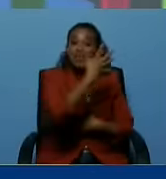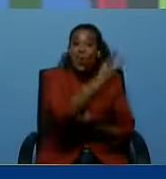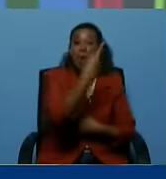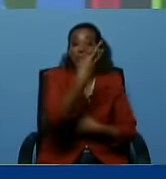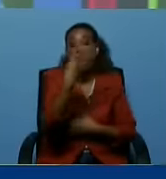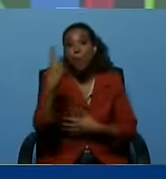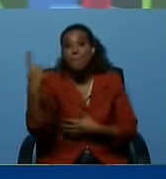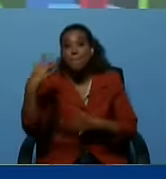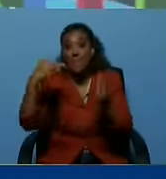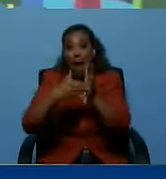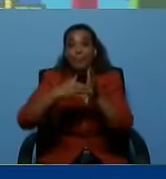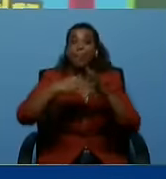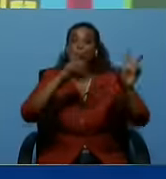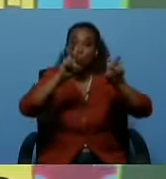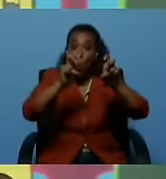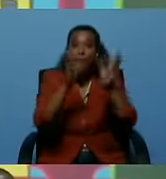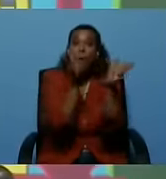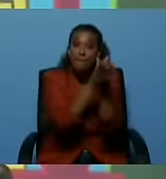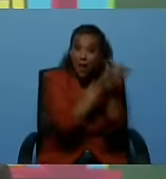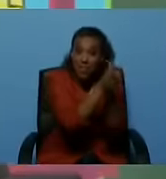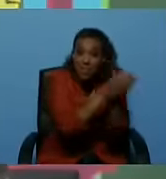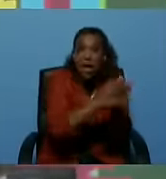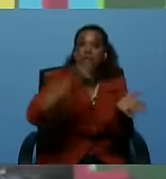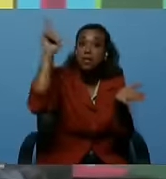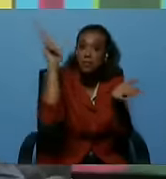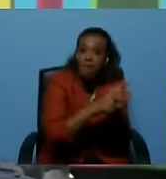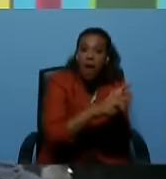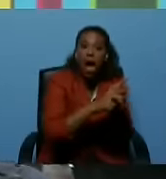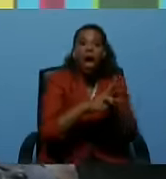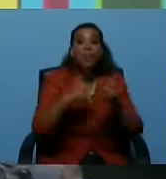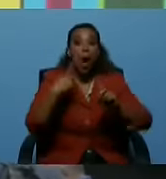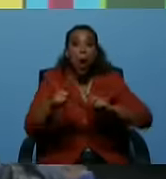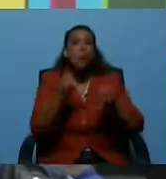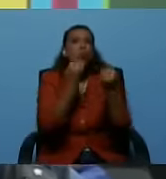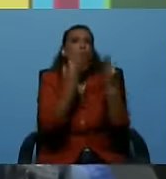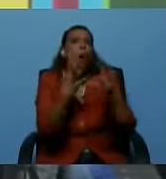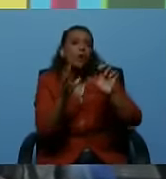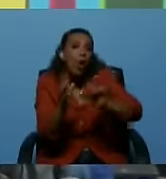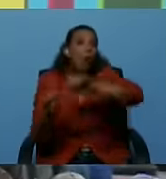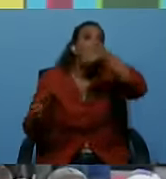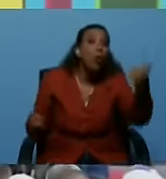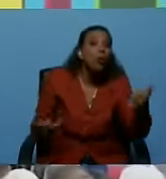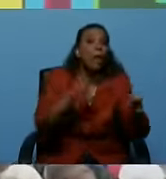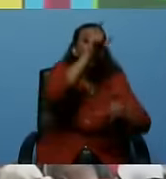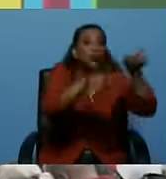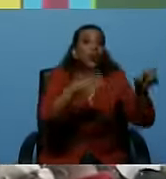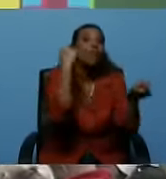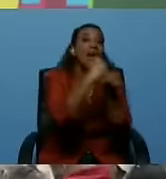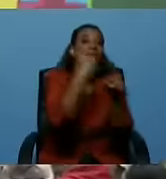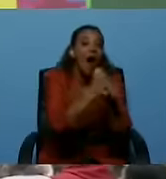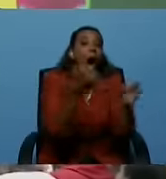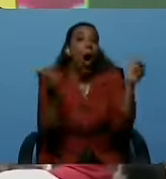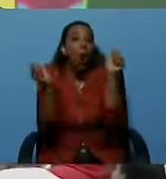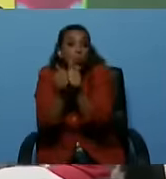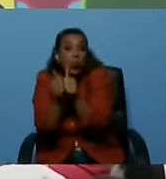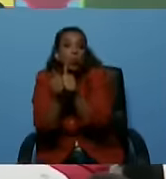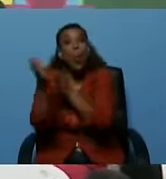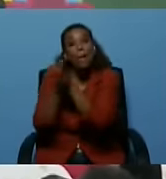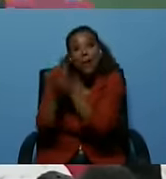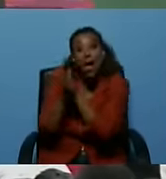1.459.000, nuevos emprendimientos certificados, ¿cuántos empleos generarán?